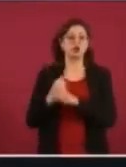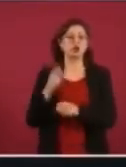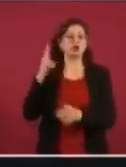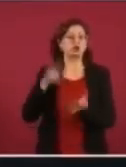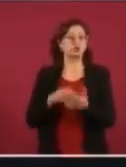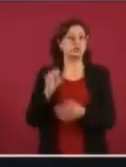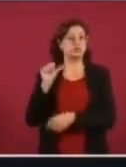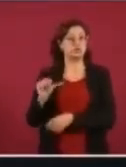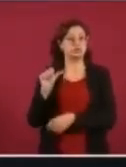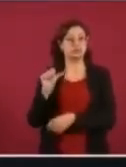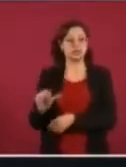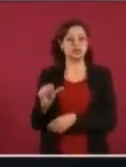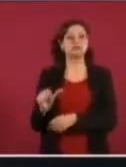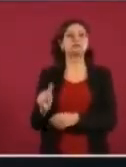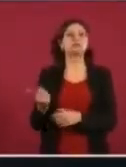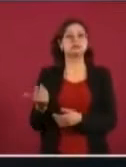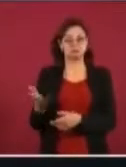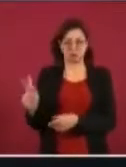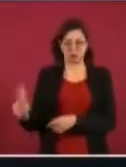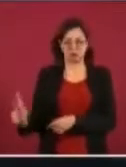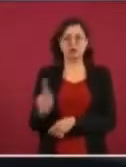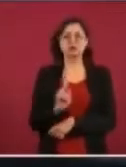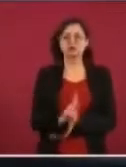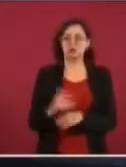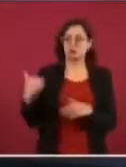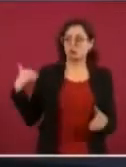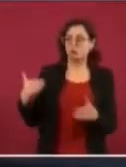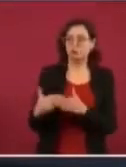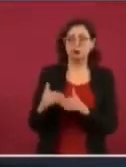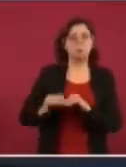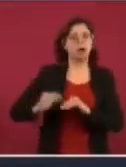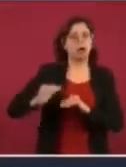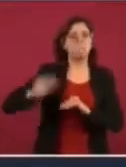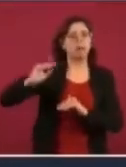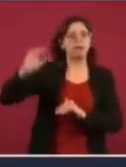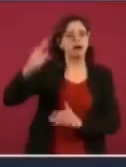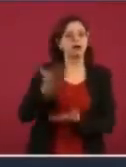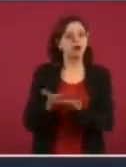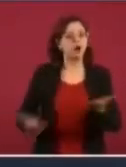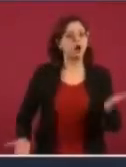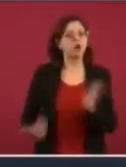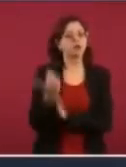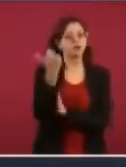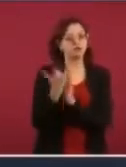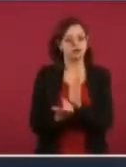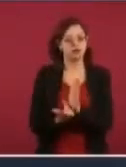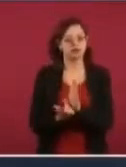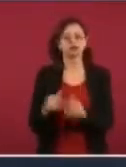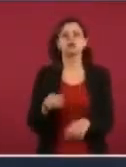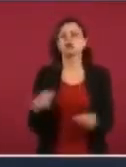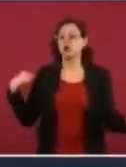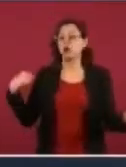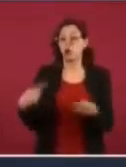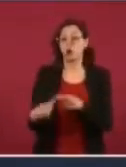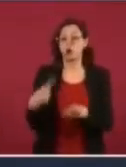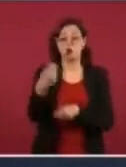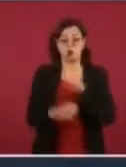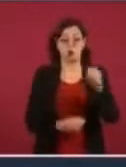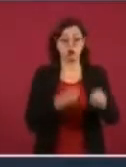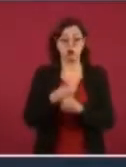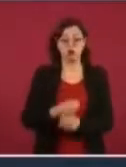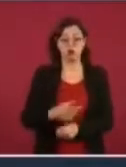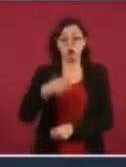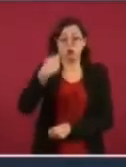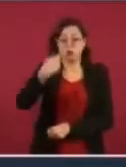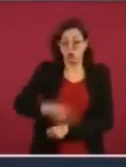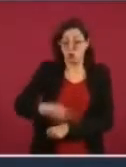2016. Durante el tiempo que llevamos en el gobierno, el peso, nuestra